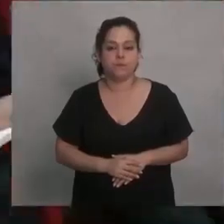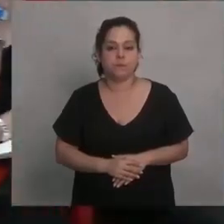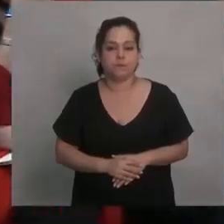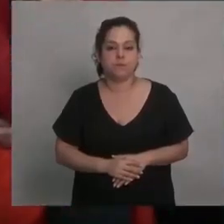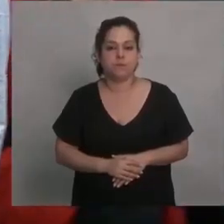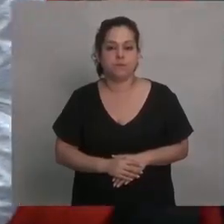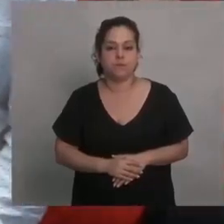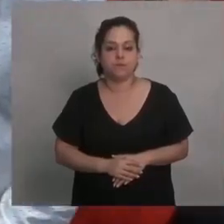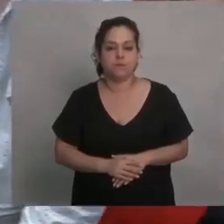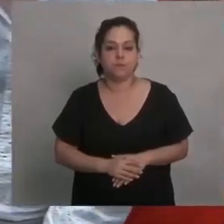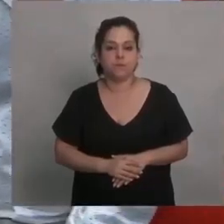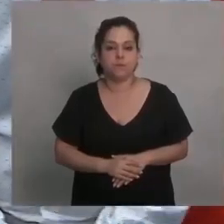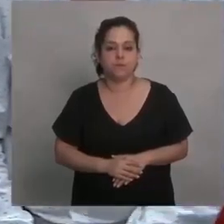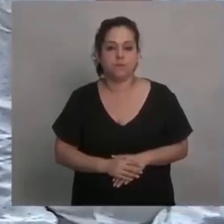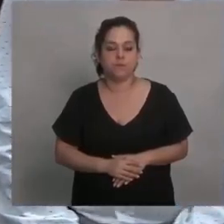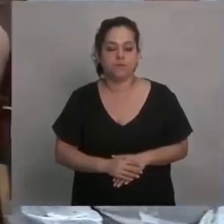Bueno,